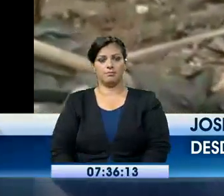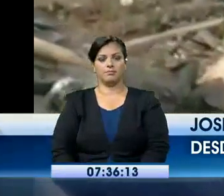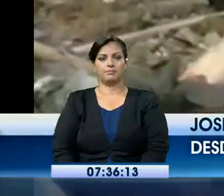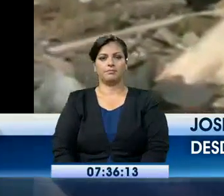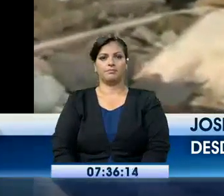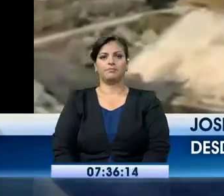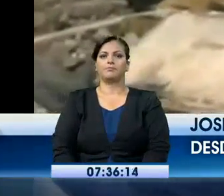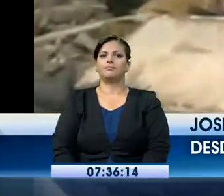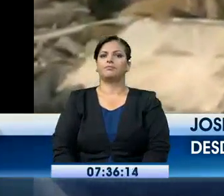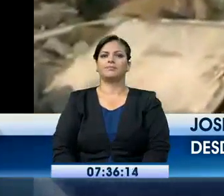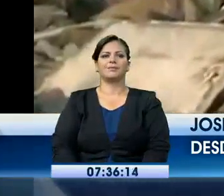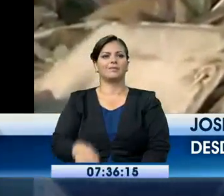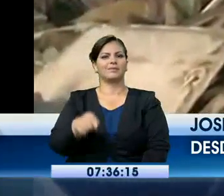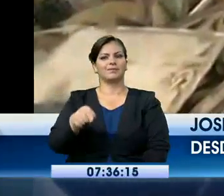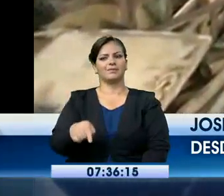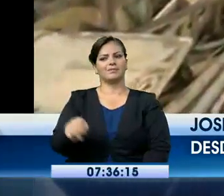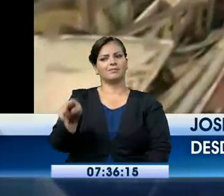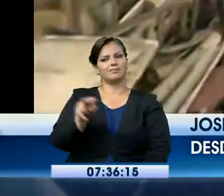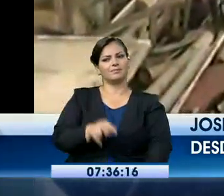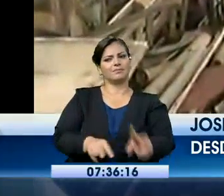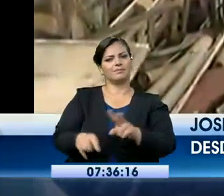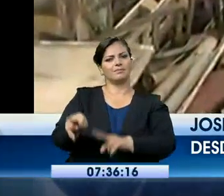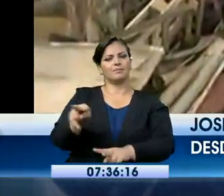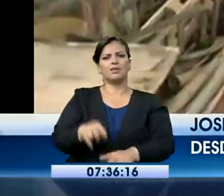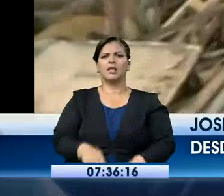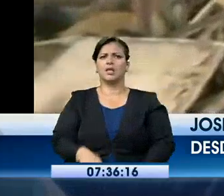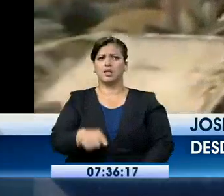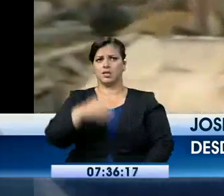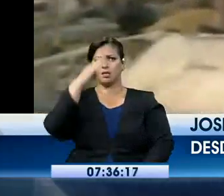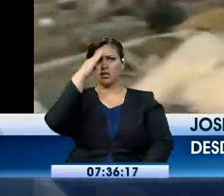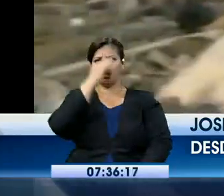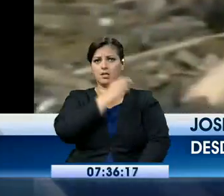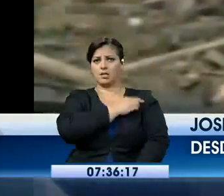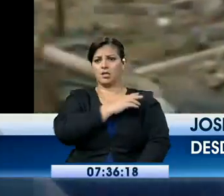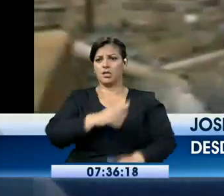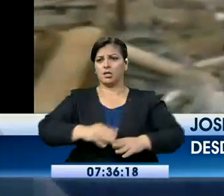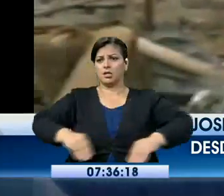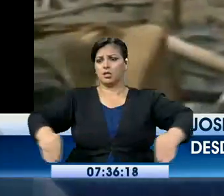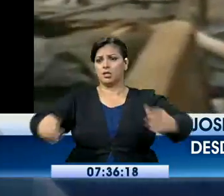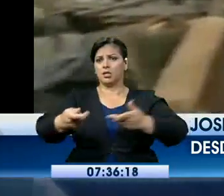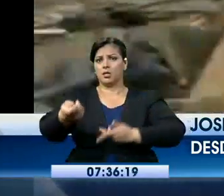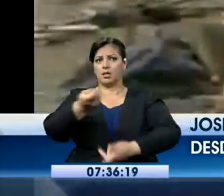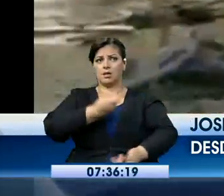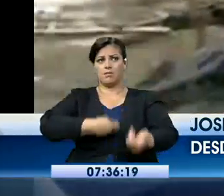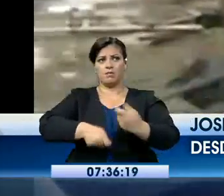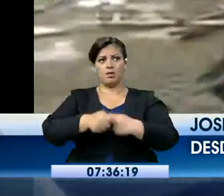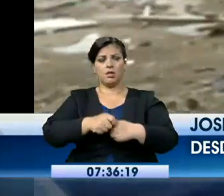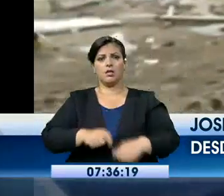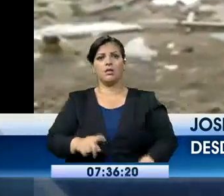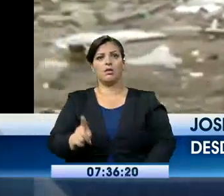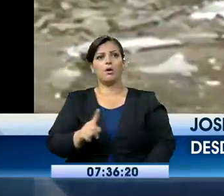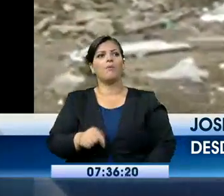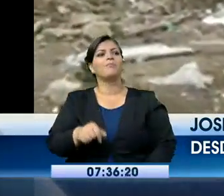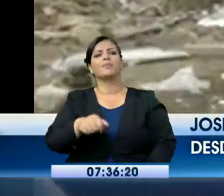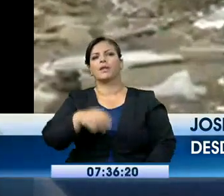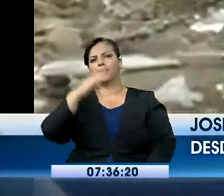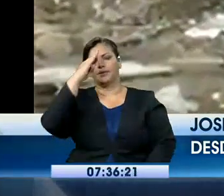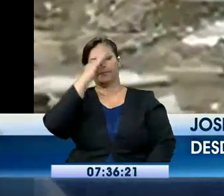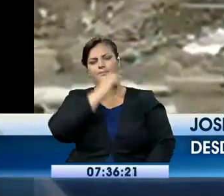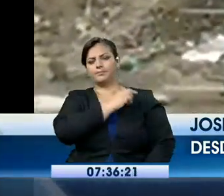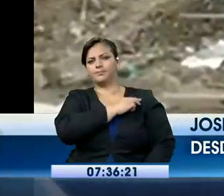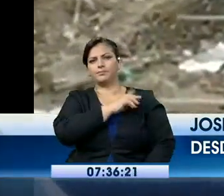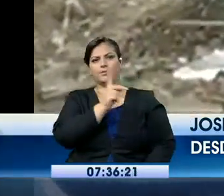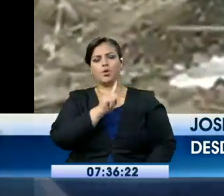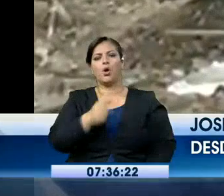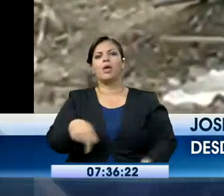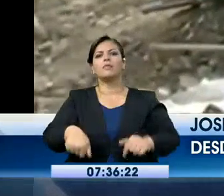Obviamente es imposible jurídicamente que se realice tal hecho, por cuanto esto pertenece a una corporación financiera Limit, propiedad